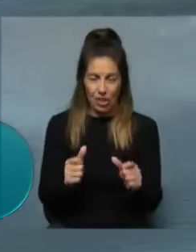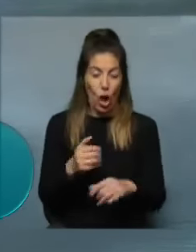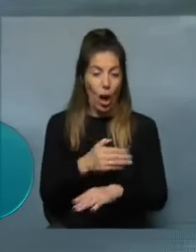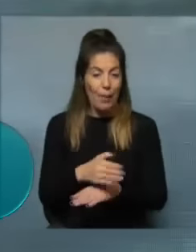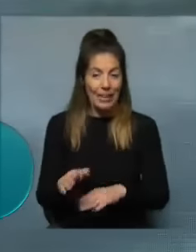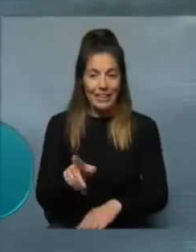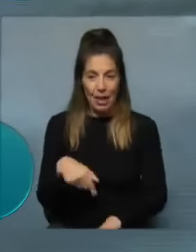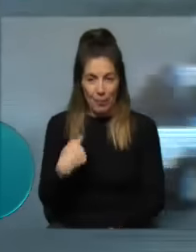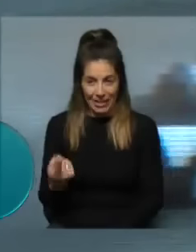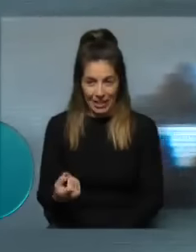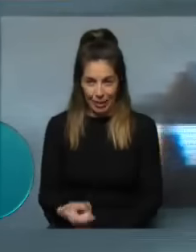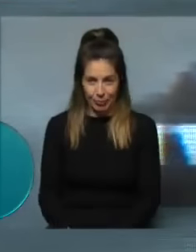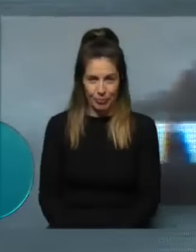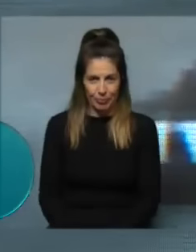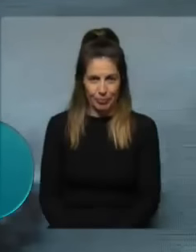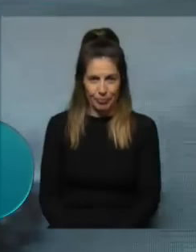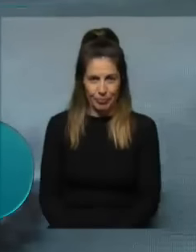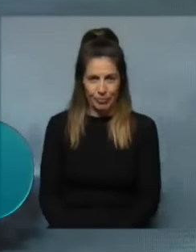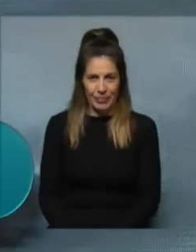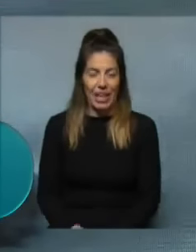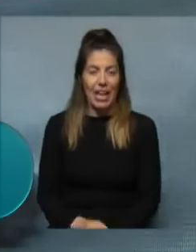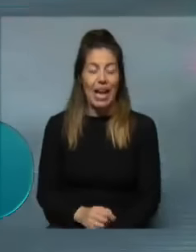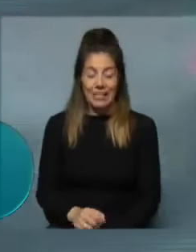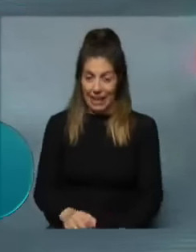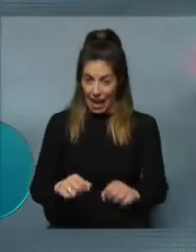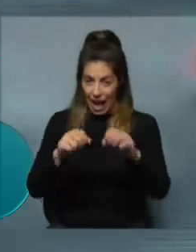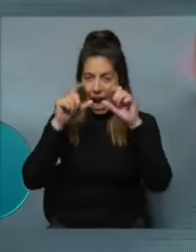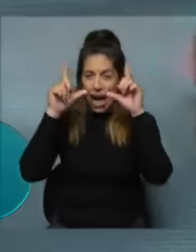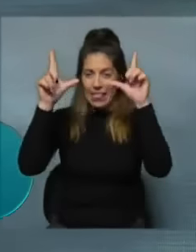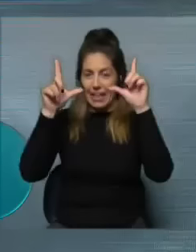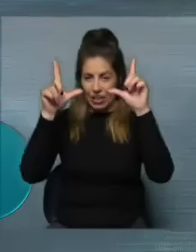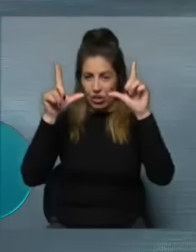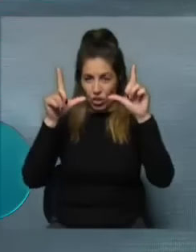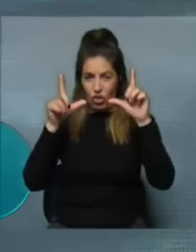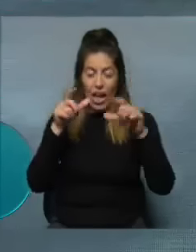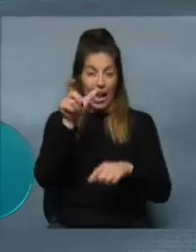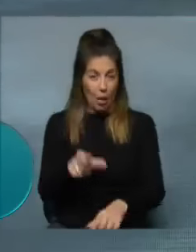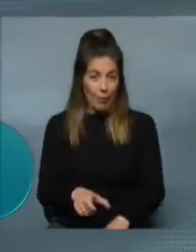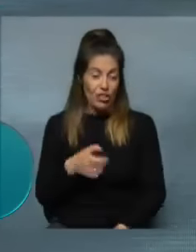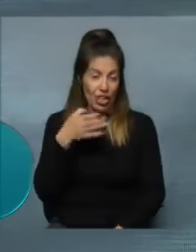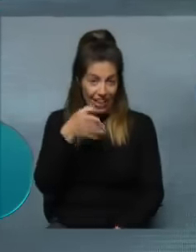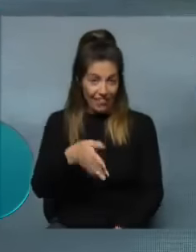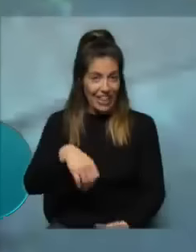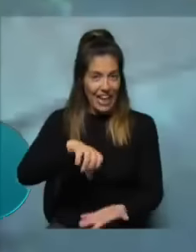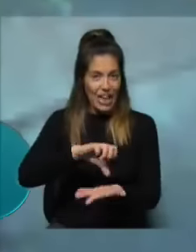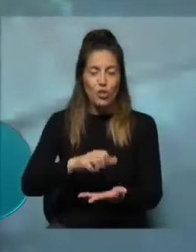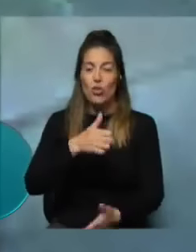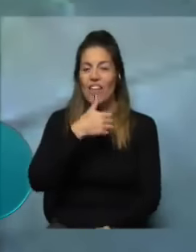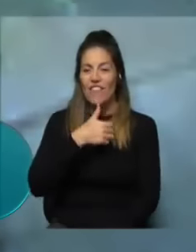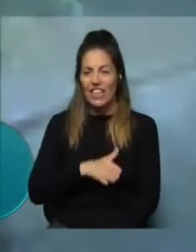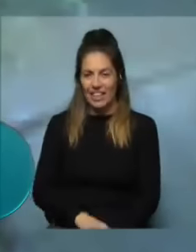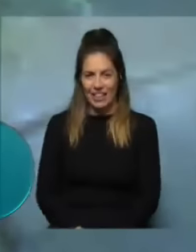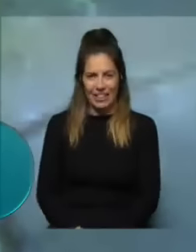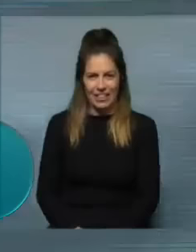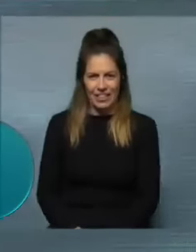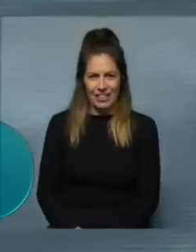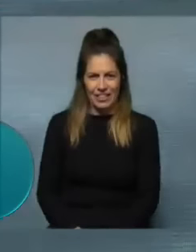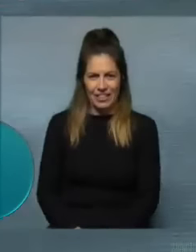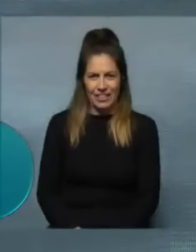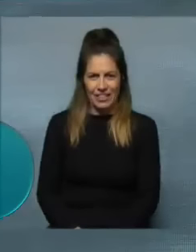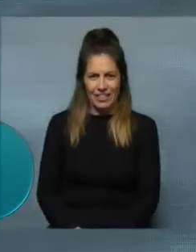de mañana. Así que a estar atentos y atentas a la gente que va por la Ciudad Vieja. ¿No se inaugura ningún semáforo?